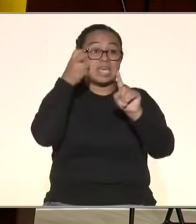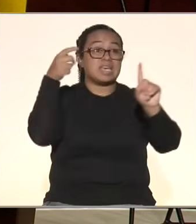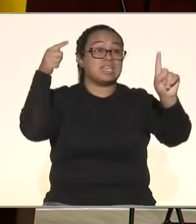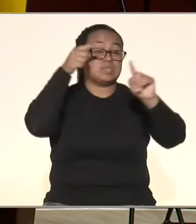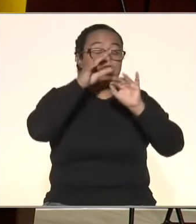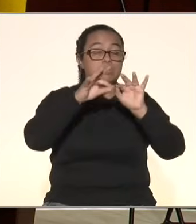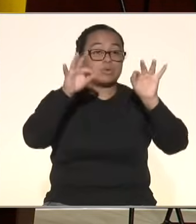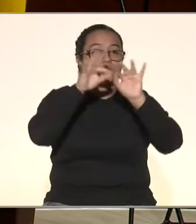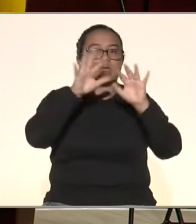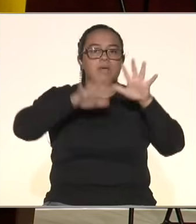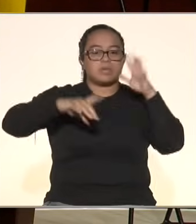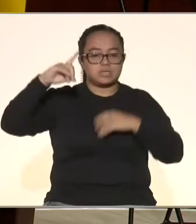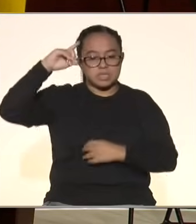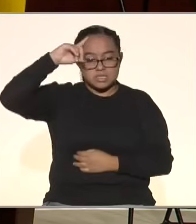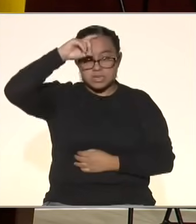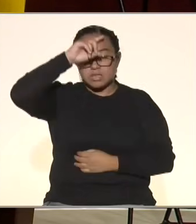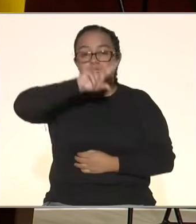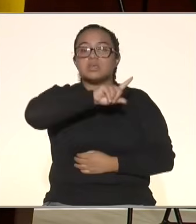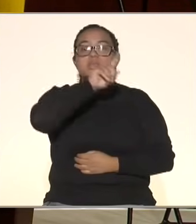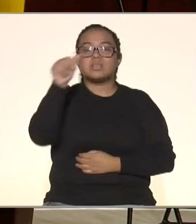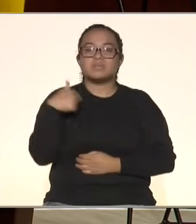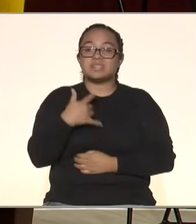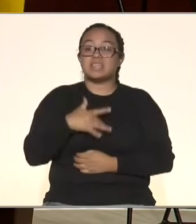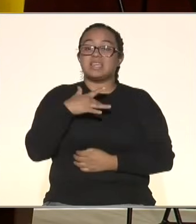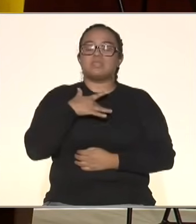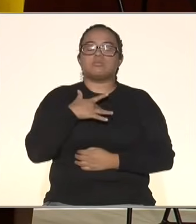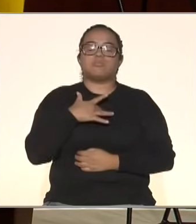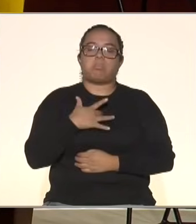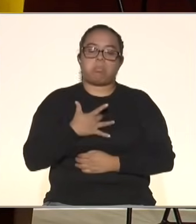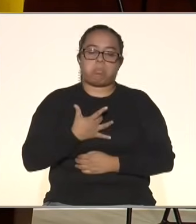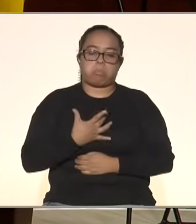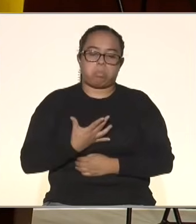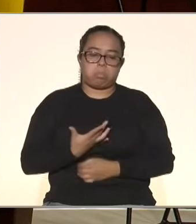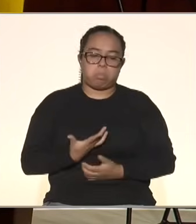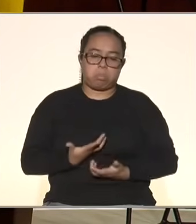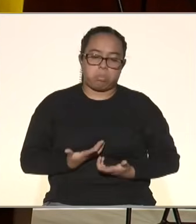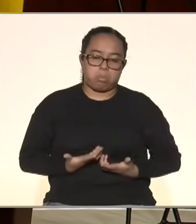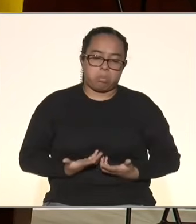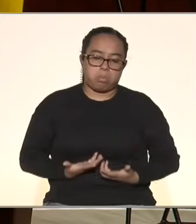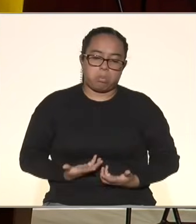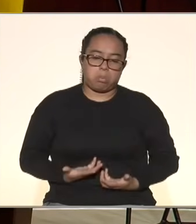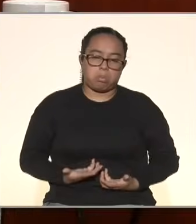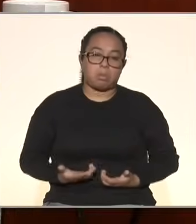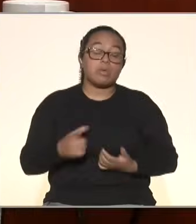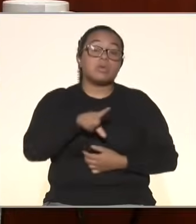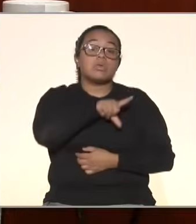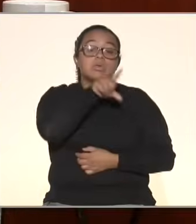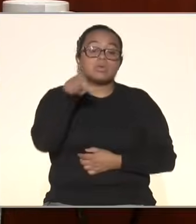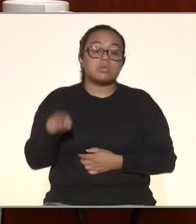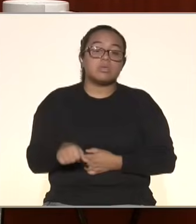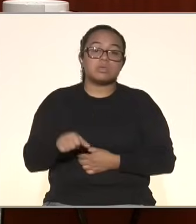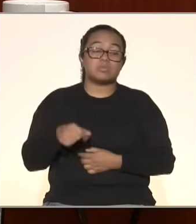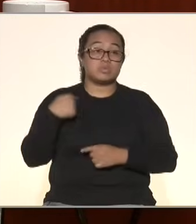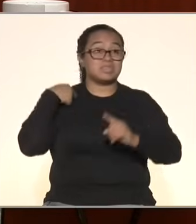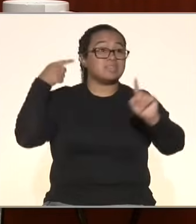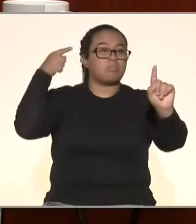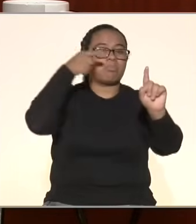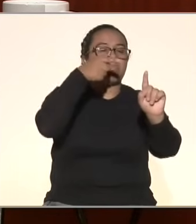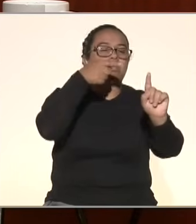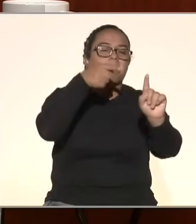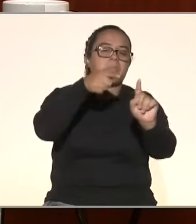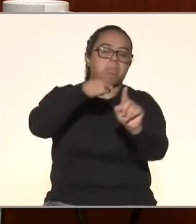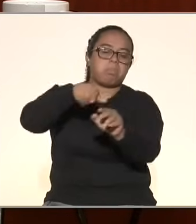trabajo, pues va a decaer nuestro ánimo, va a decaer nuestra intención y entonces dejamos nuestros